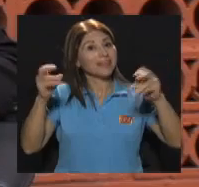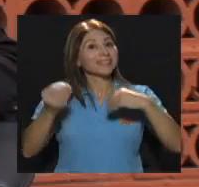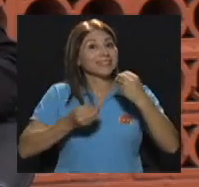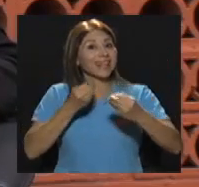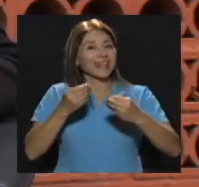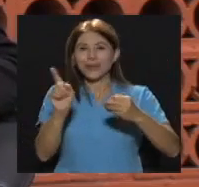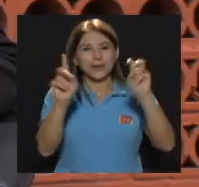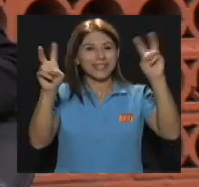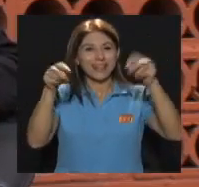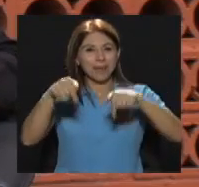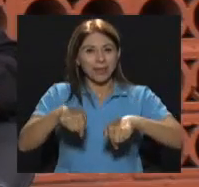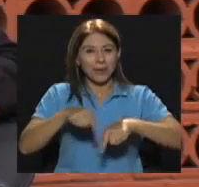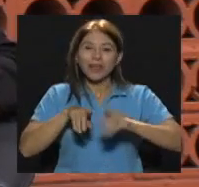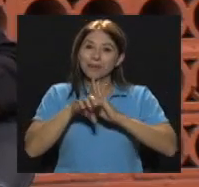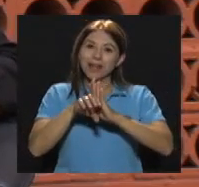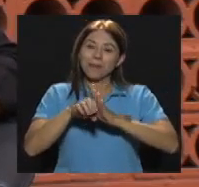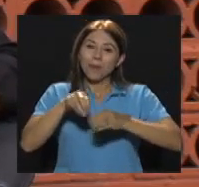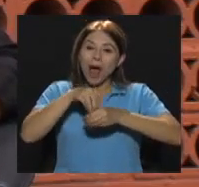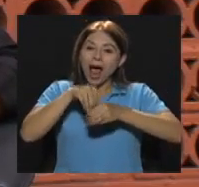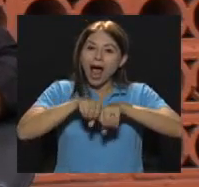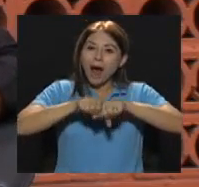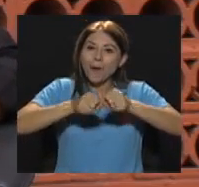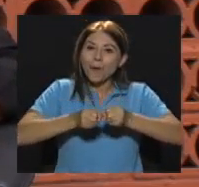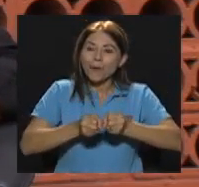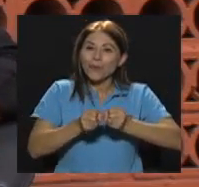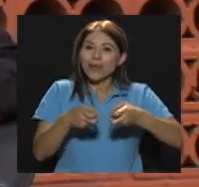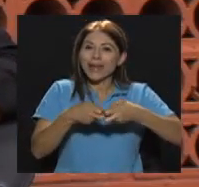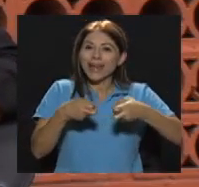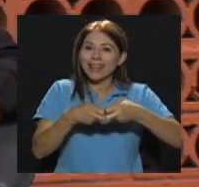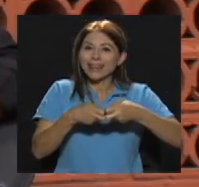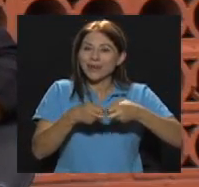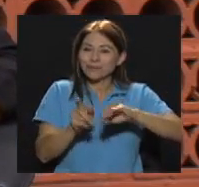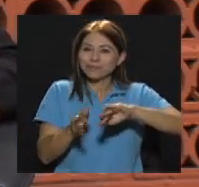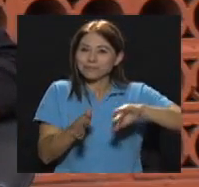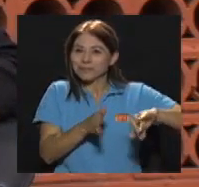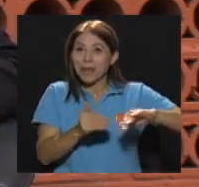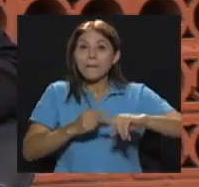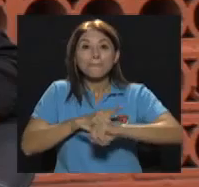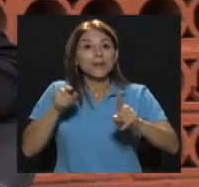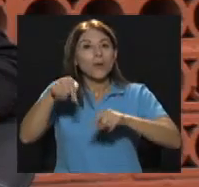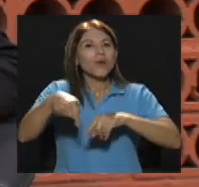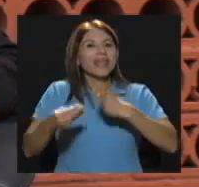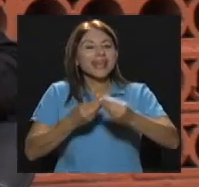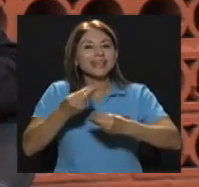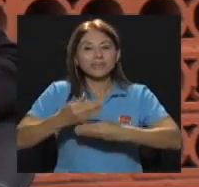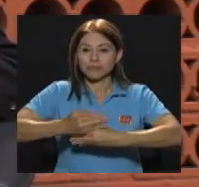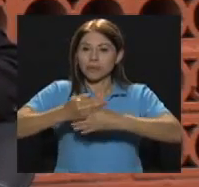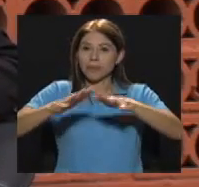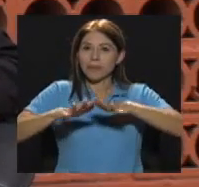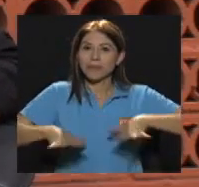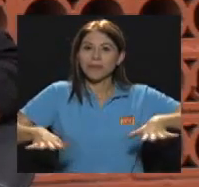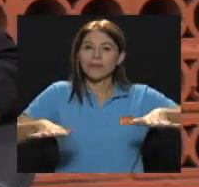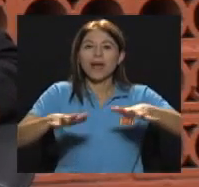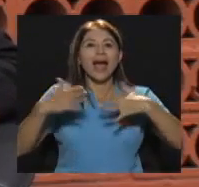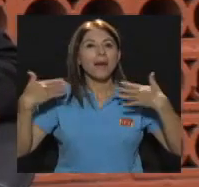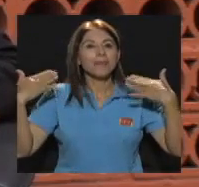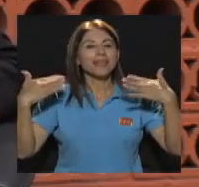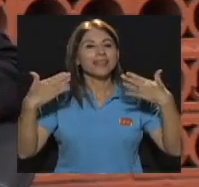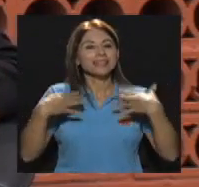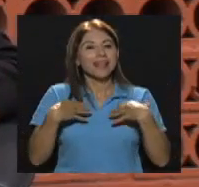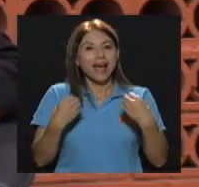energético, pero bueno, no es el tema de hoy. El tema de hoy es crear, digamos, ambientes sanos, ¿verdad? Por otro lado, el tema que usted